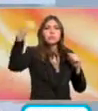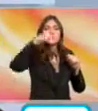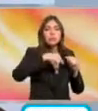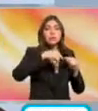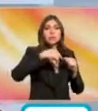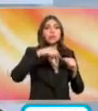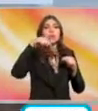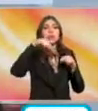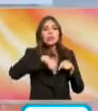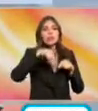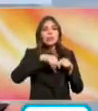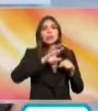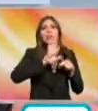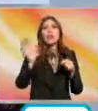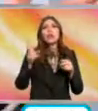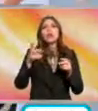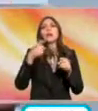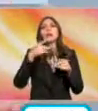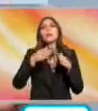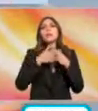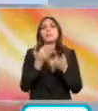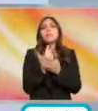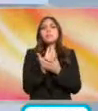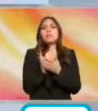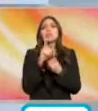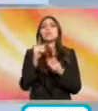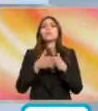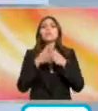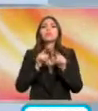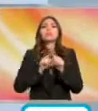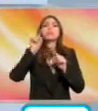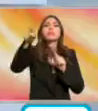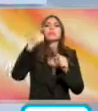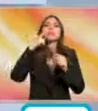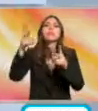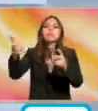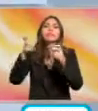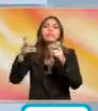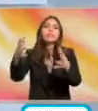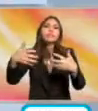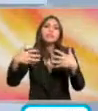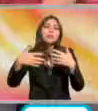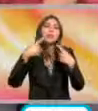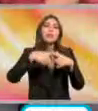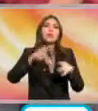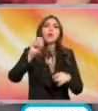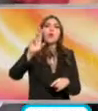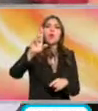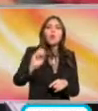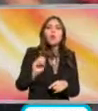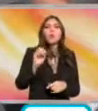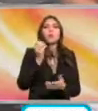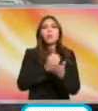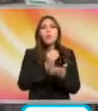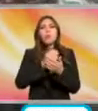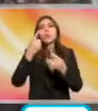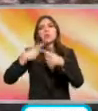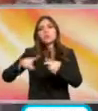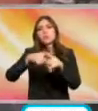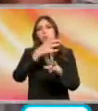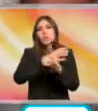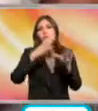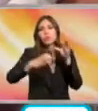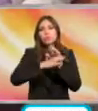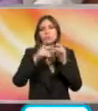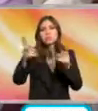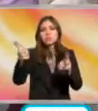allá, y de aquí salían con el oro, con todas las riquezas que tomaban de las posesiones coloniales, y bueno,